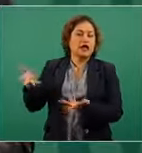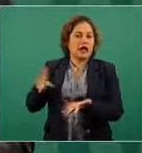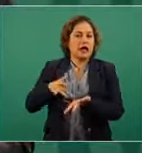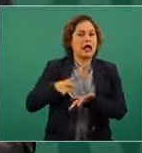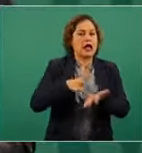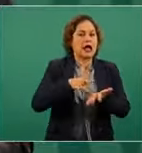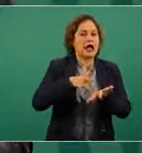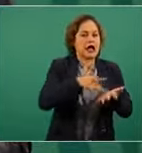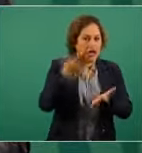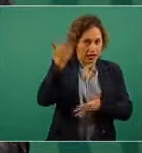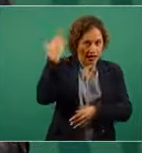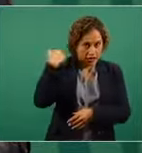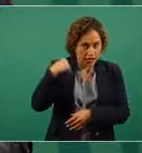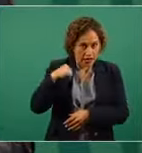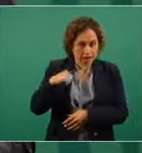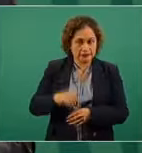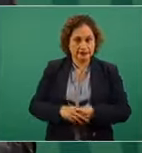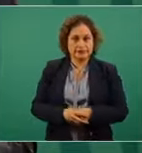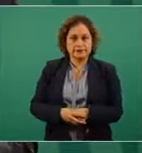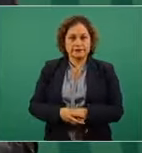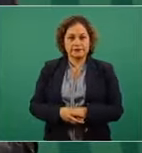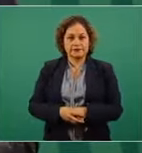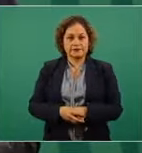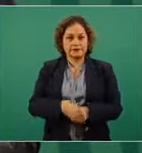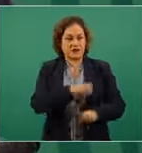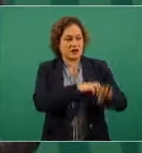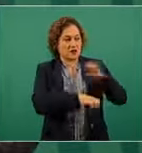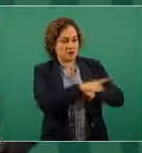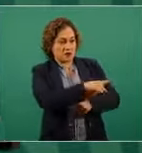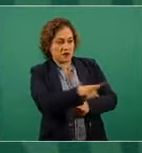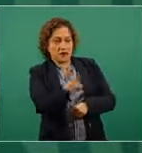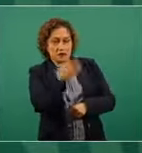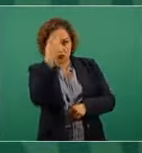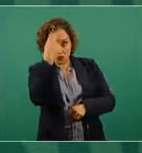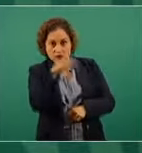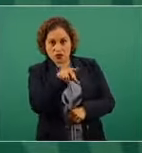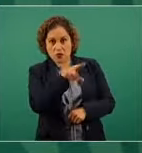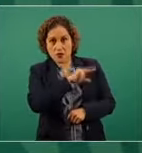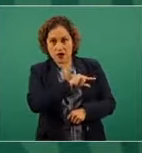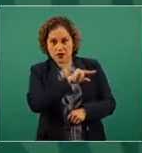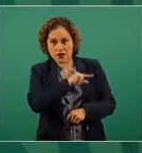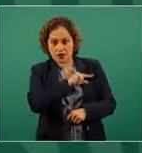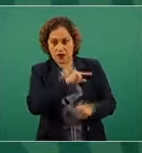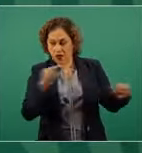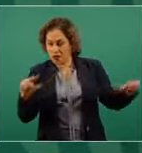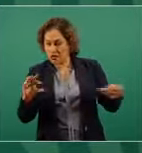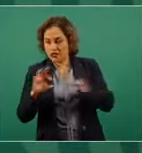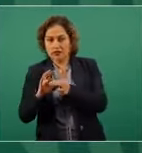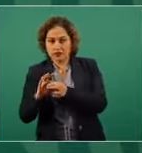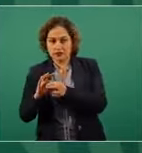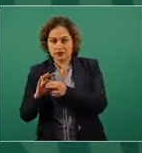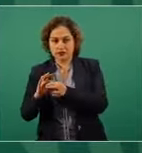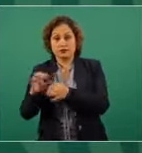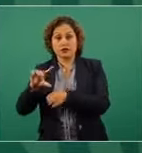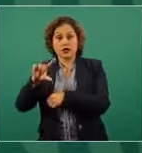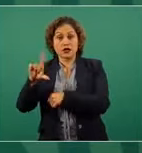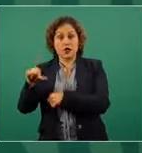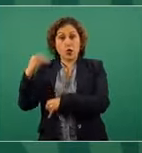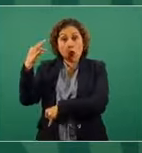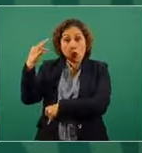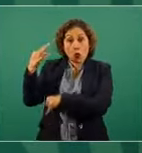las empresas de particulares, y al final despachan